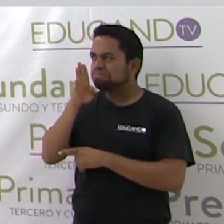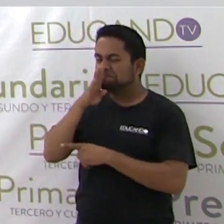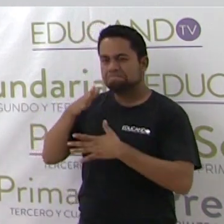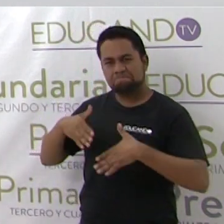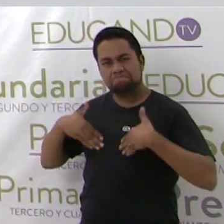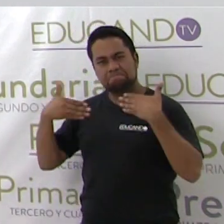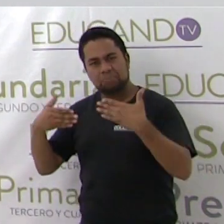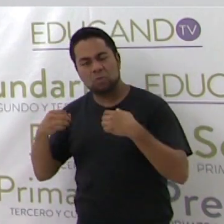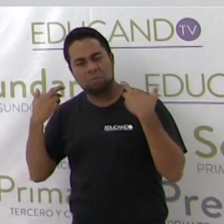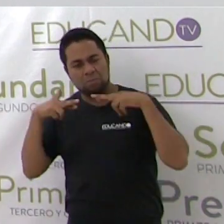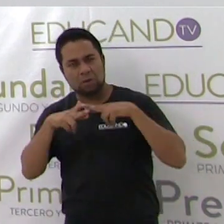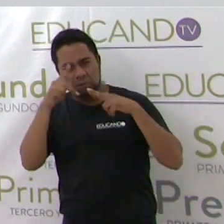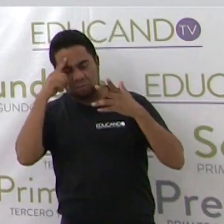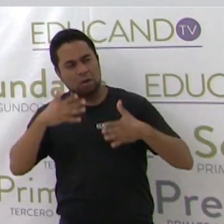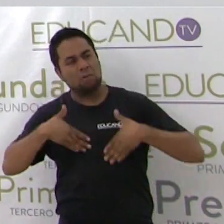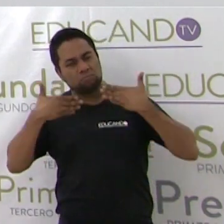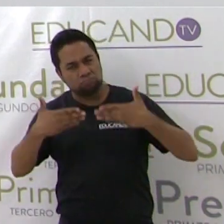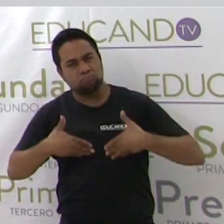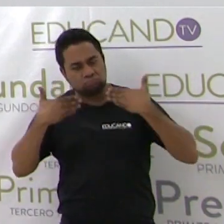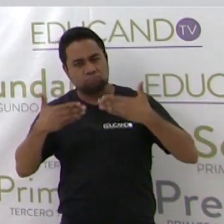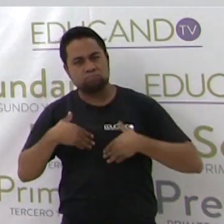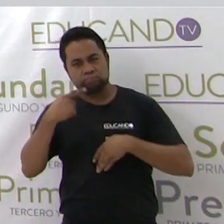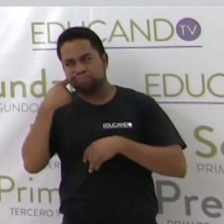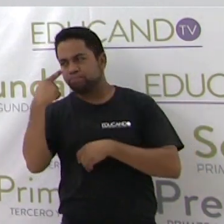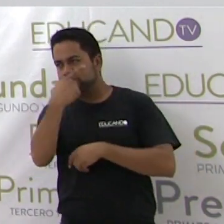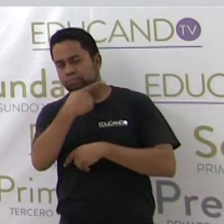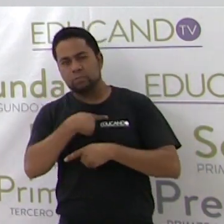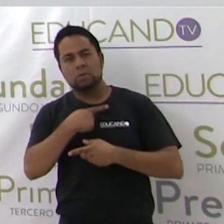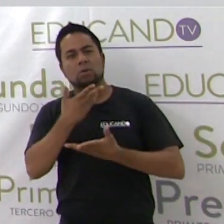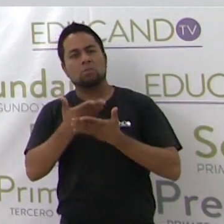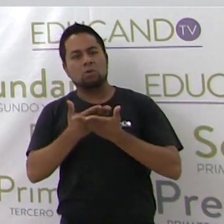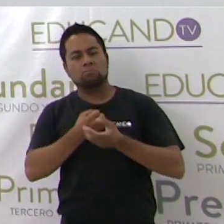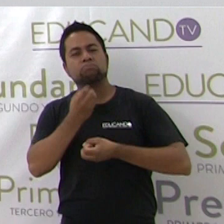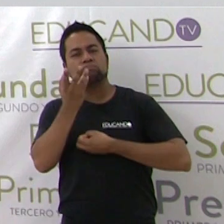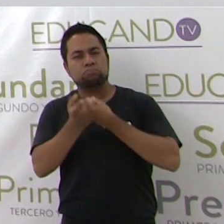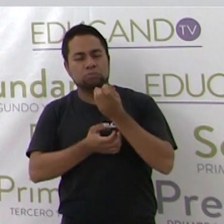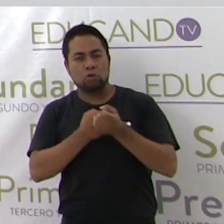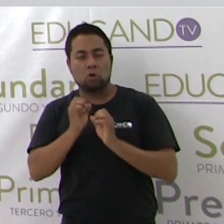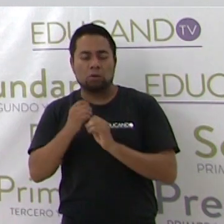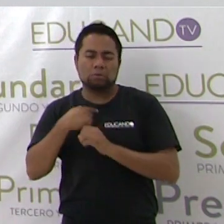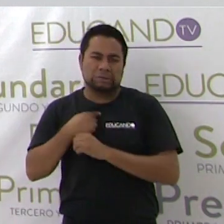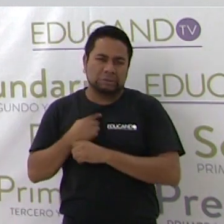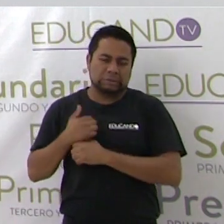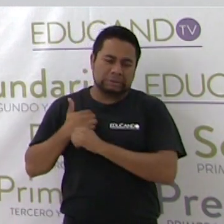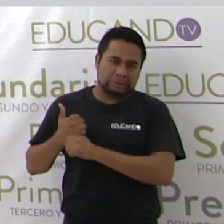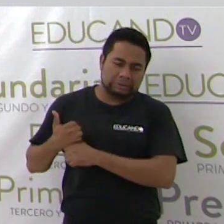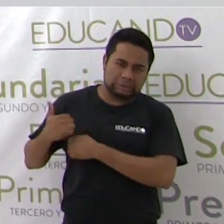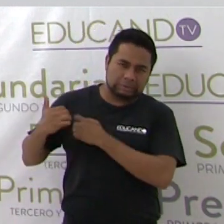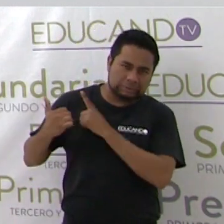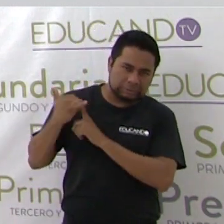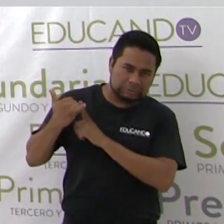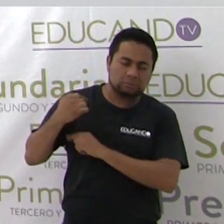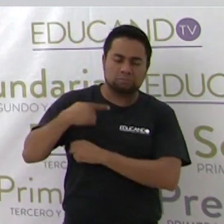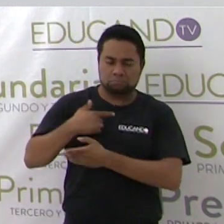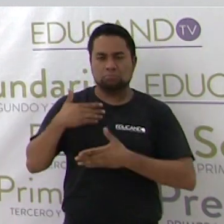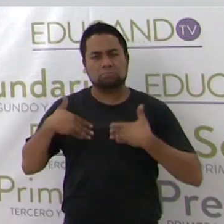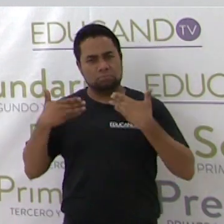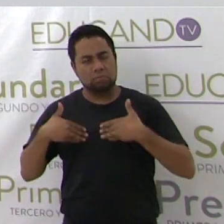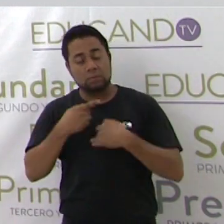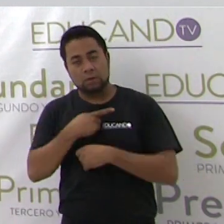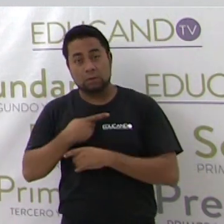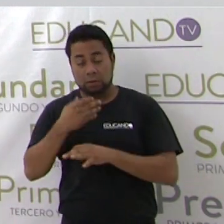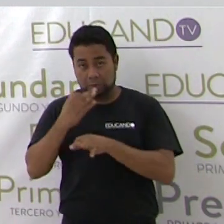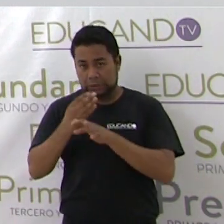algún maestro para poder reportar lo que hemos visto o lo que hemos sufrido. En esta sesión nos vamos a